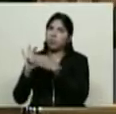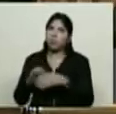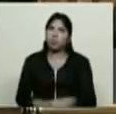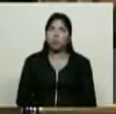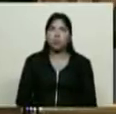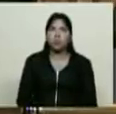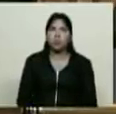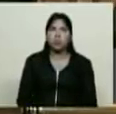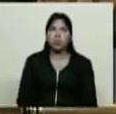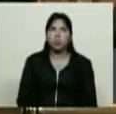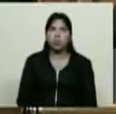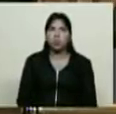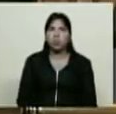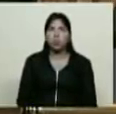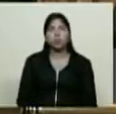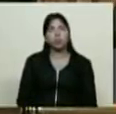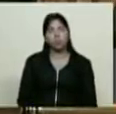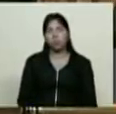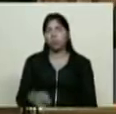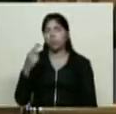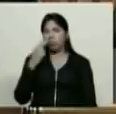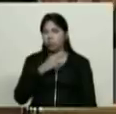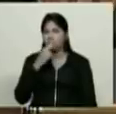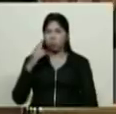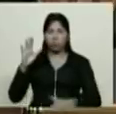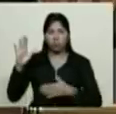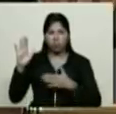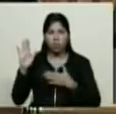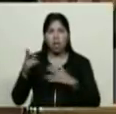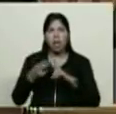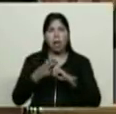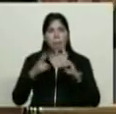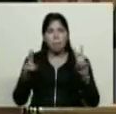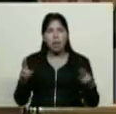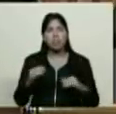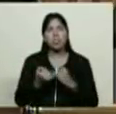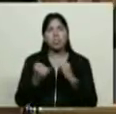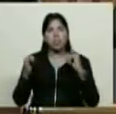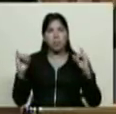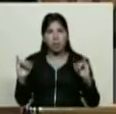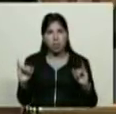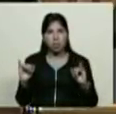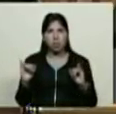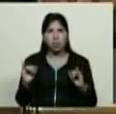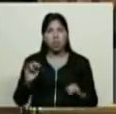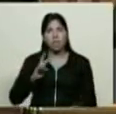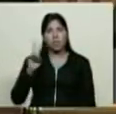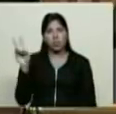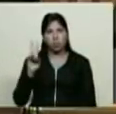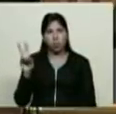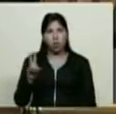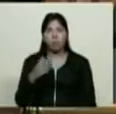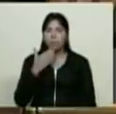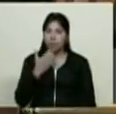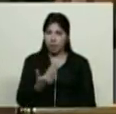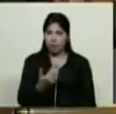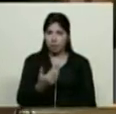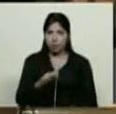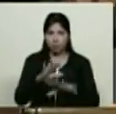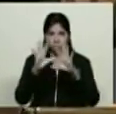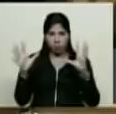ratifica su compromiso con la paz, la soberanía y la independencia de Venezuela. Muchas gracias a